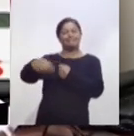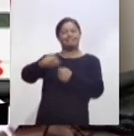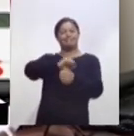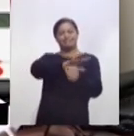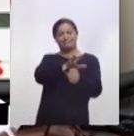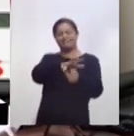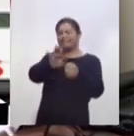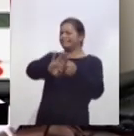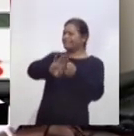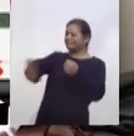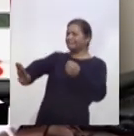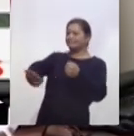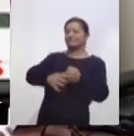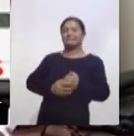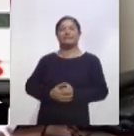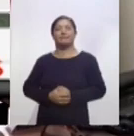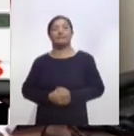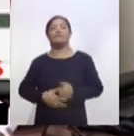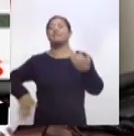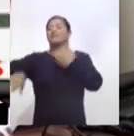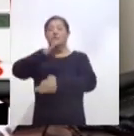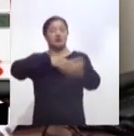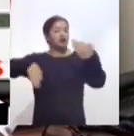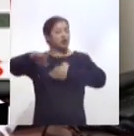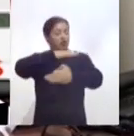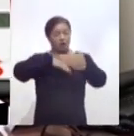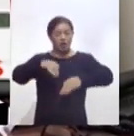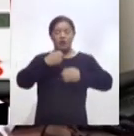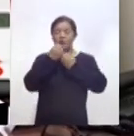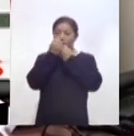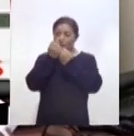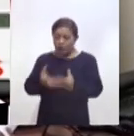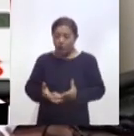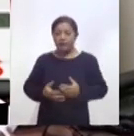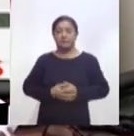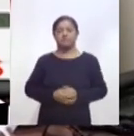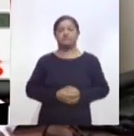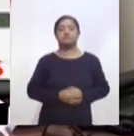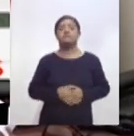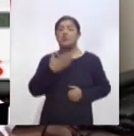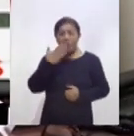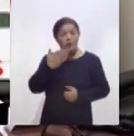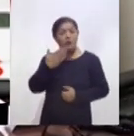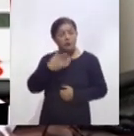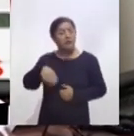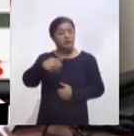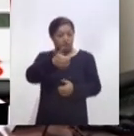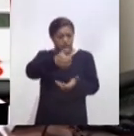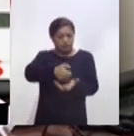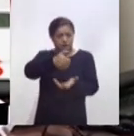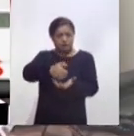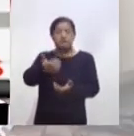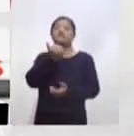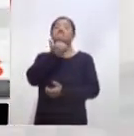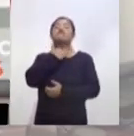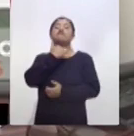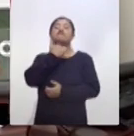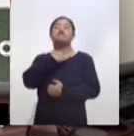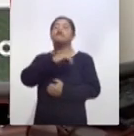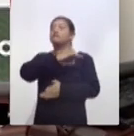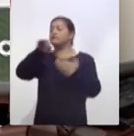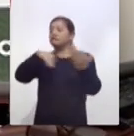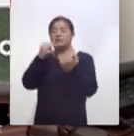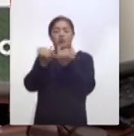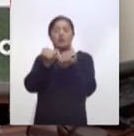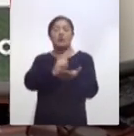a la institución, todas reciben de manera positiva el alcohol para poderse hacer higiene de manos. El lavado